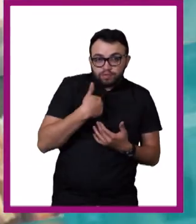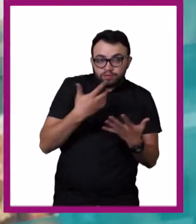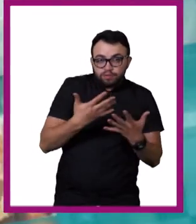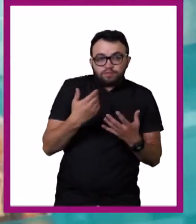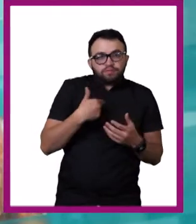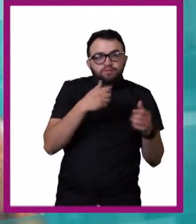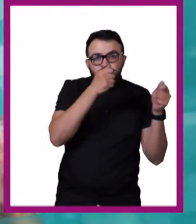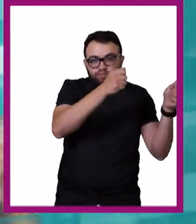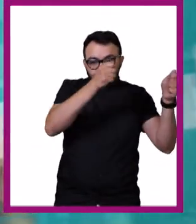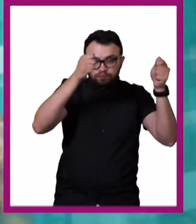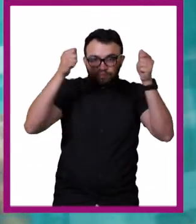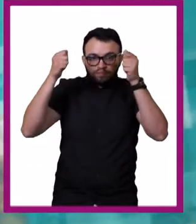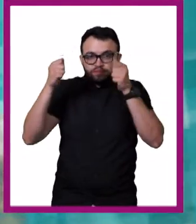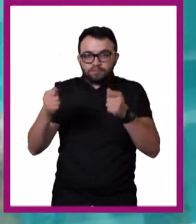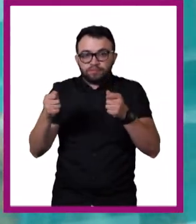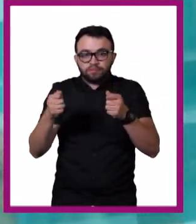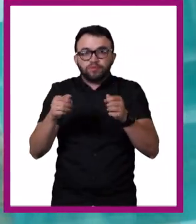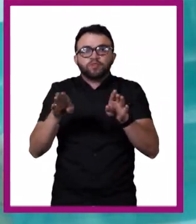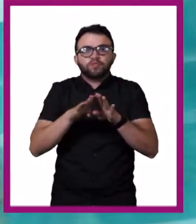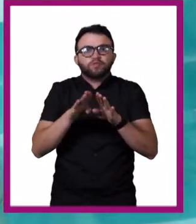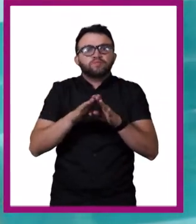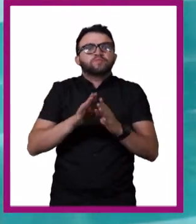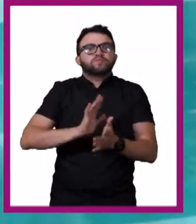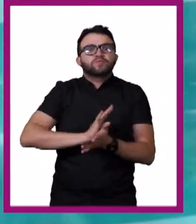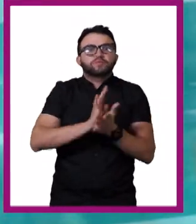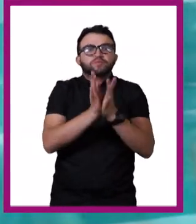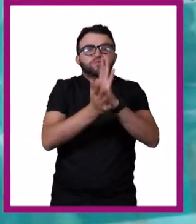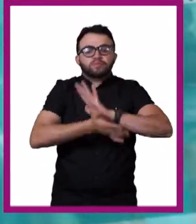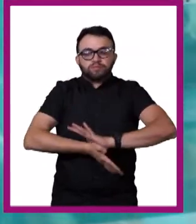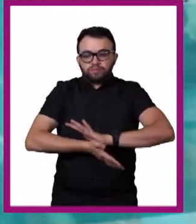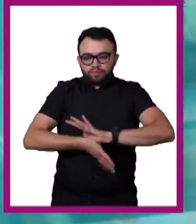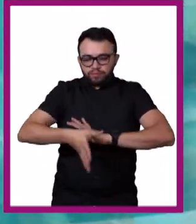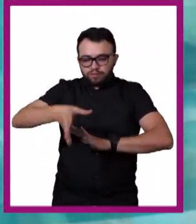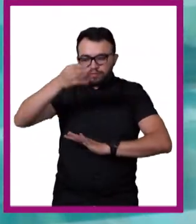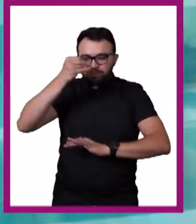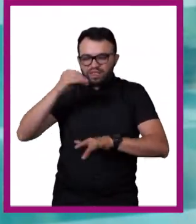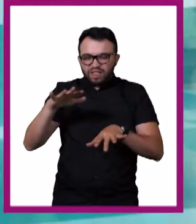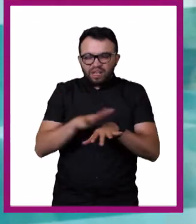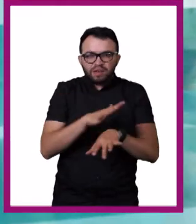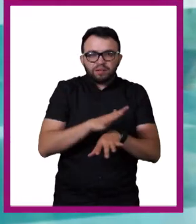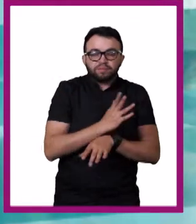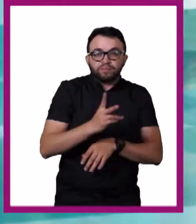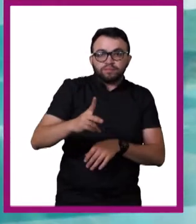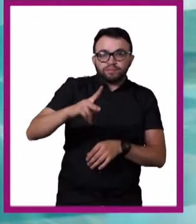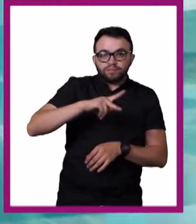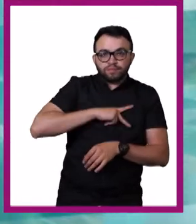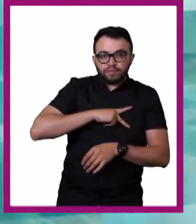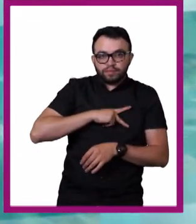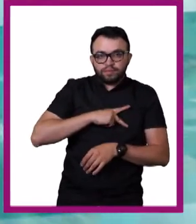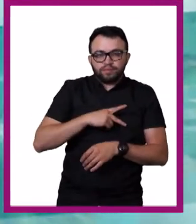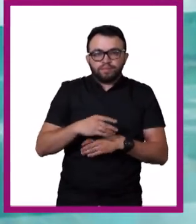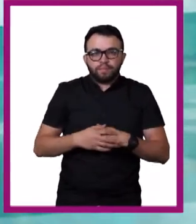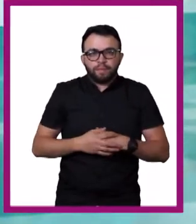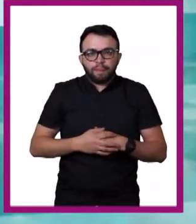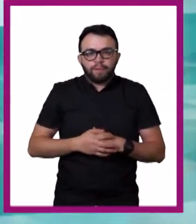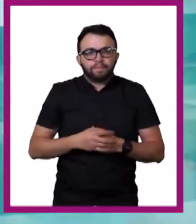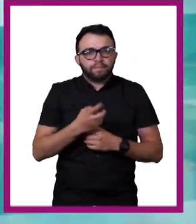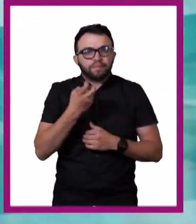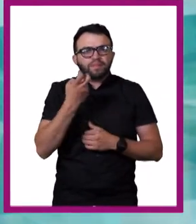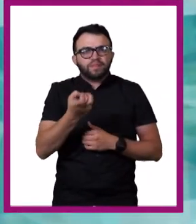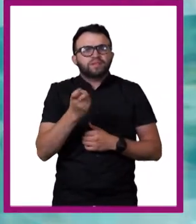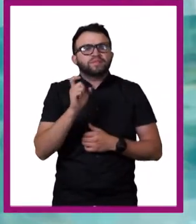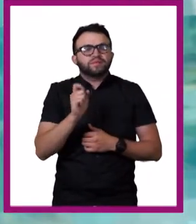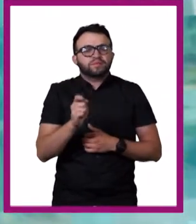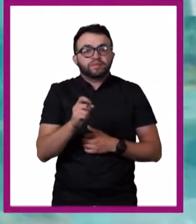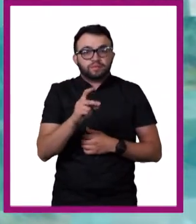sí y convertirlo en una obra mía. Esto significa que con mis